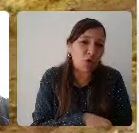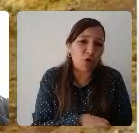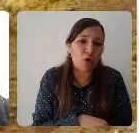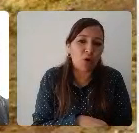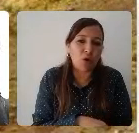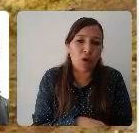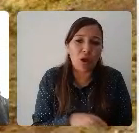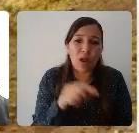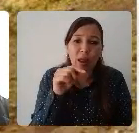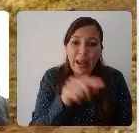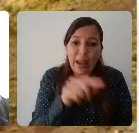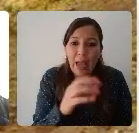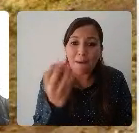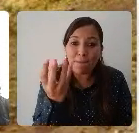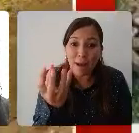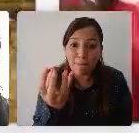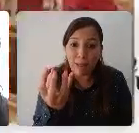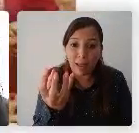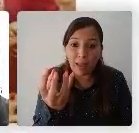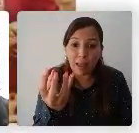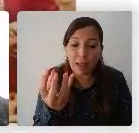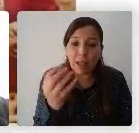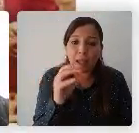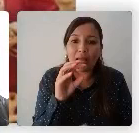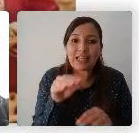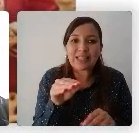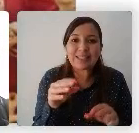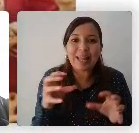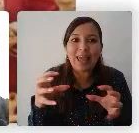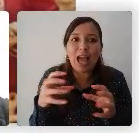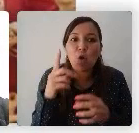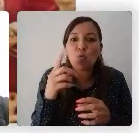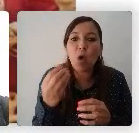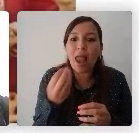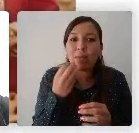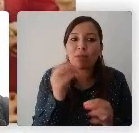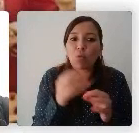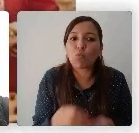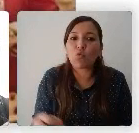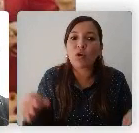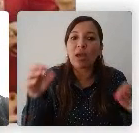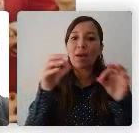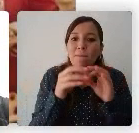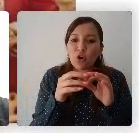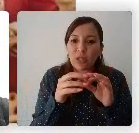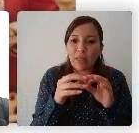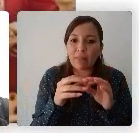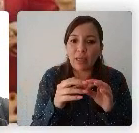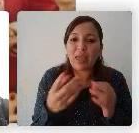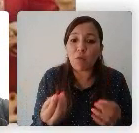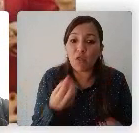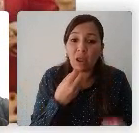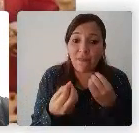pues la paz bien conservada justamente en este espacio, ¿no? Y como ya sabemos, ha sido un patrimonio que ha alimentado